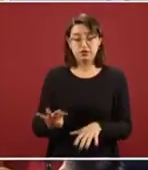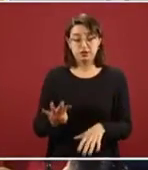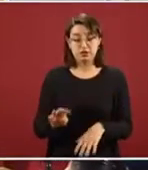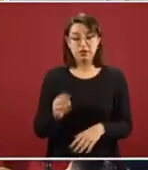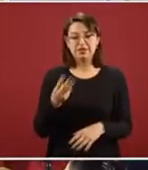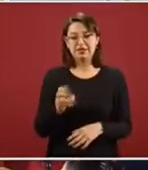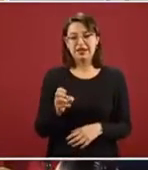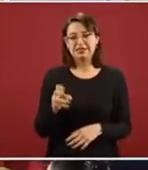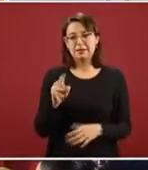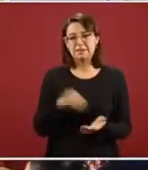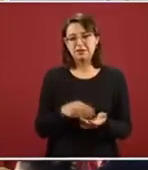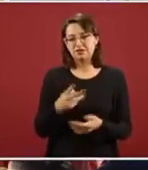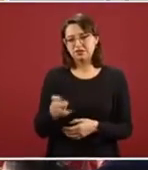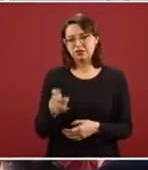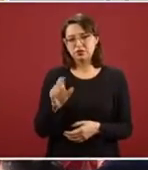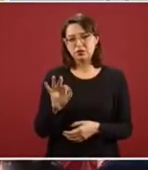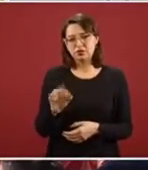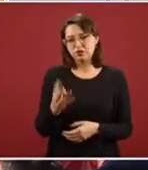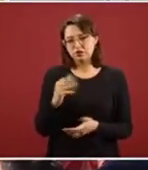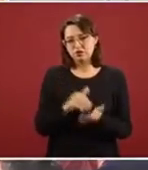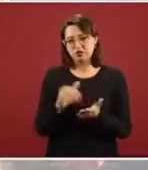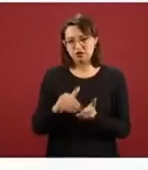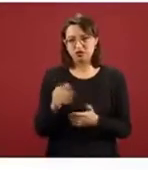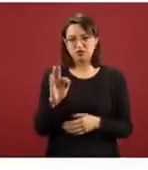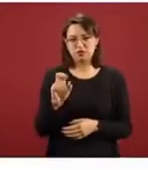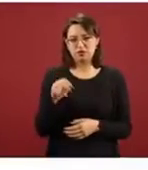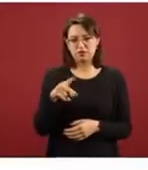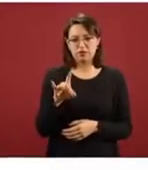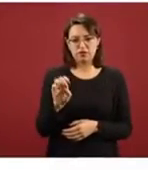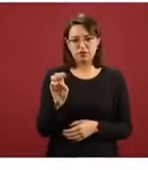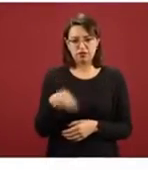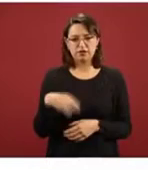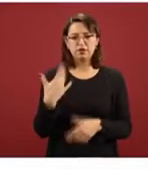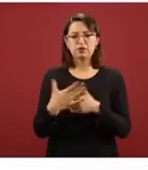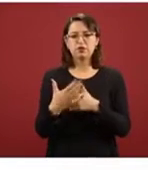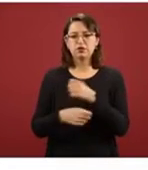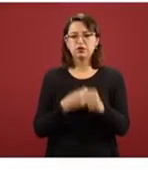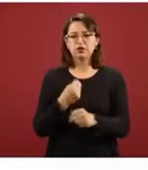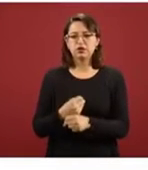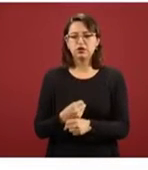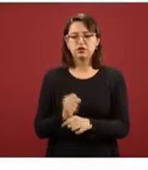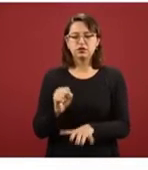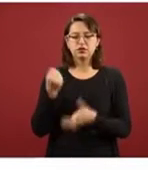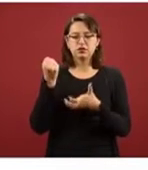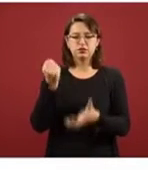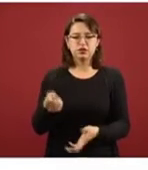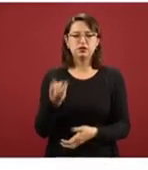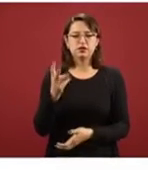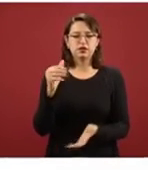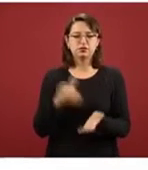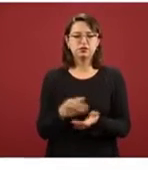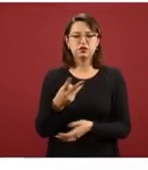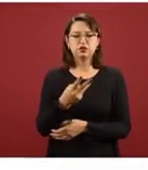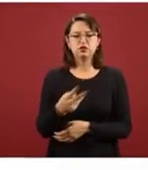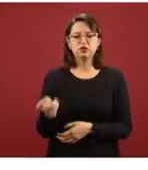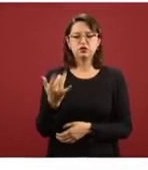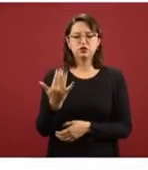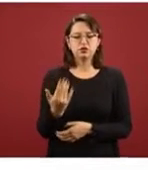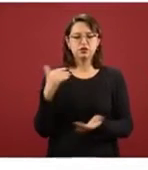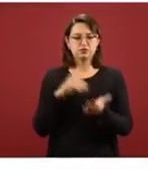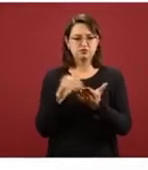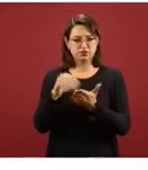3,644 millones. Están etiquetados en el presupuesto para el próximo año 2020 cerca de